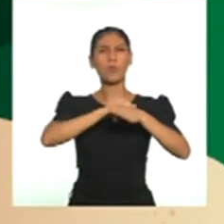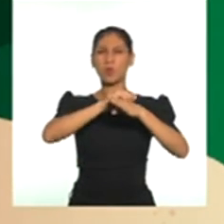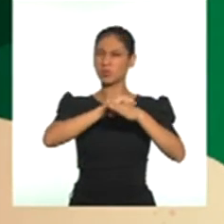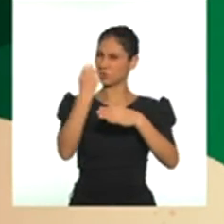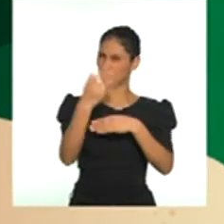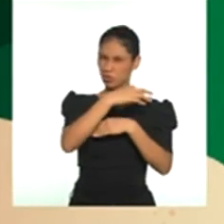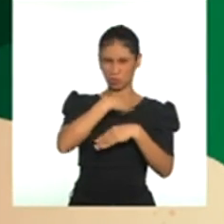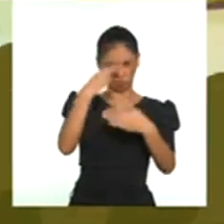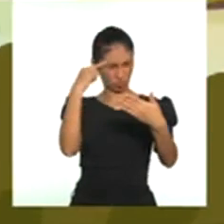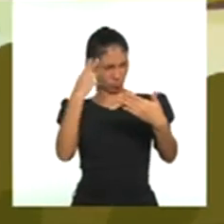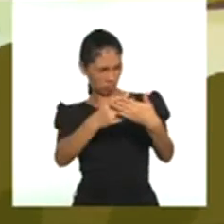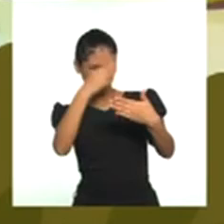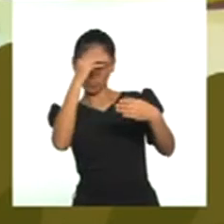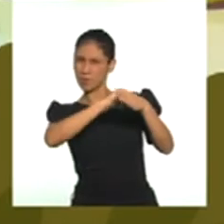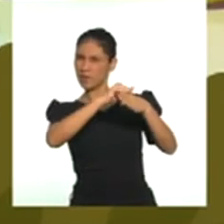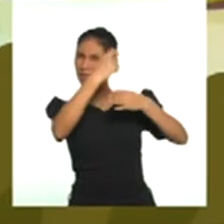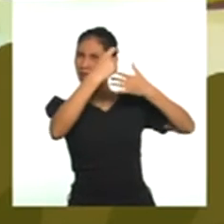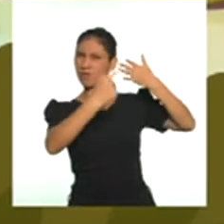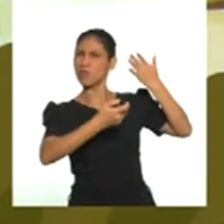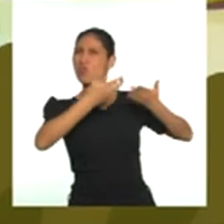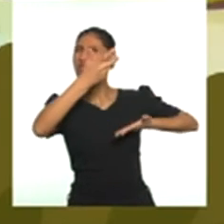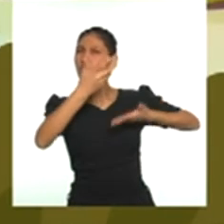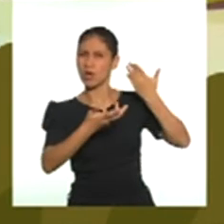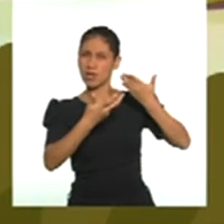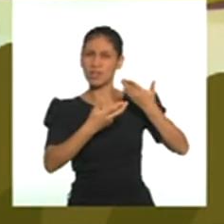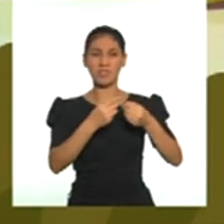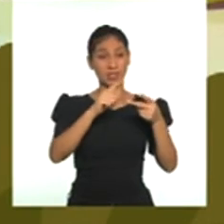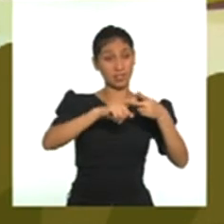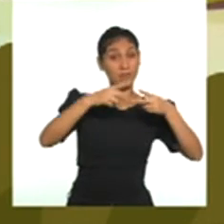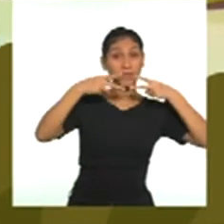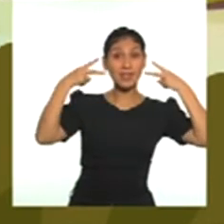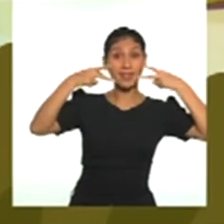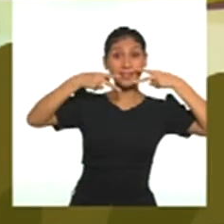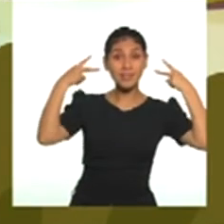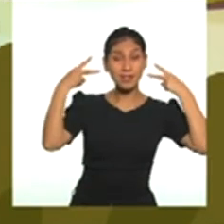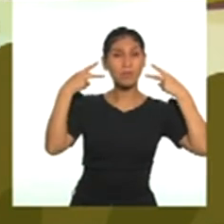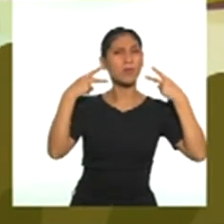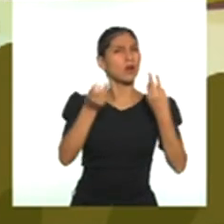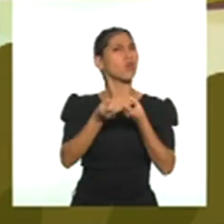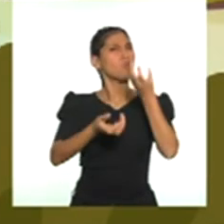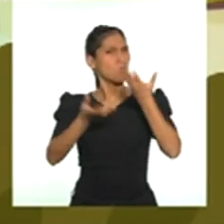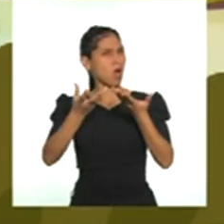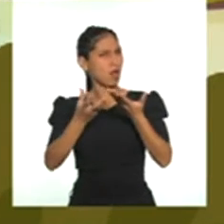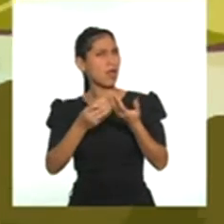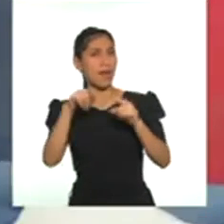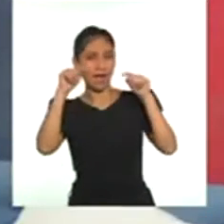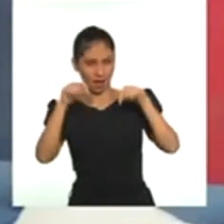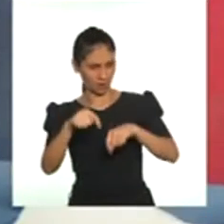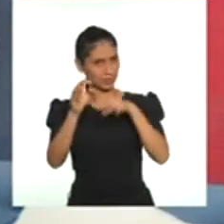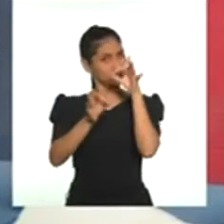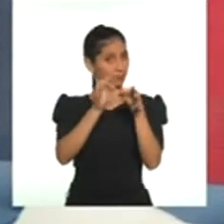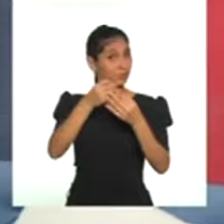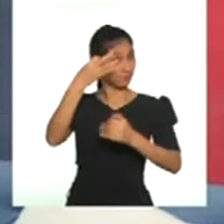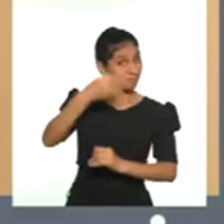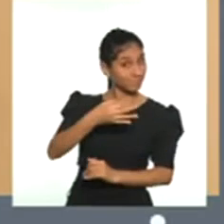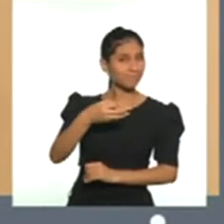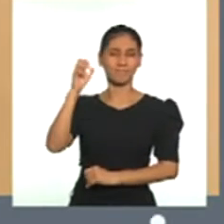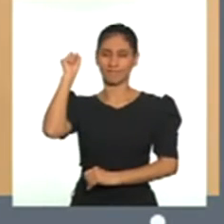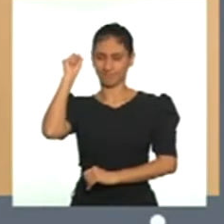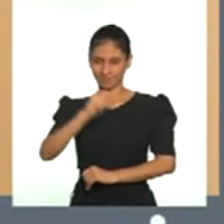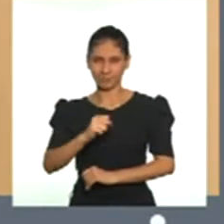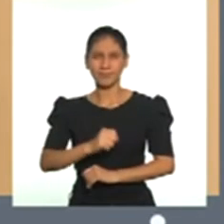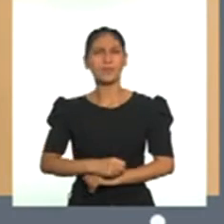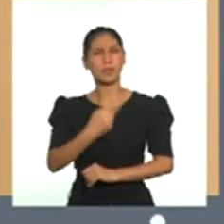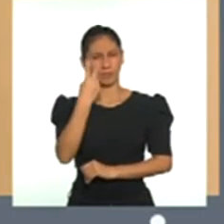andina conocemos? ¿Y qué prácticas de medicina tradicional amazónica conocemos? Y esas las resolveremos ahora, ¿verdad?